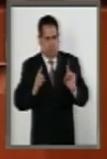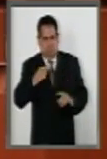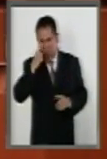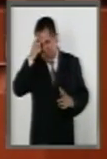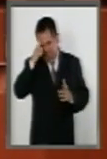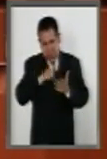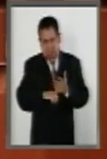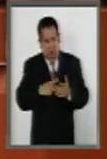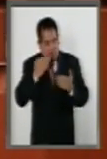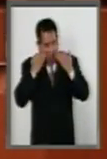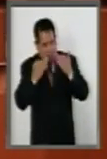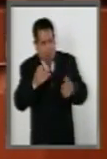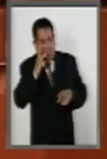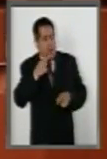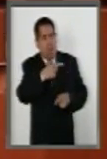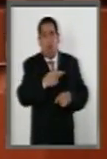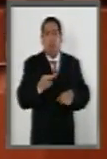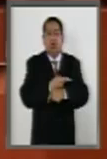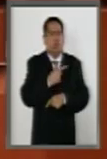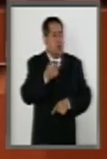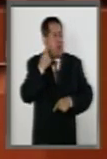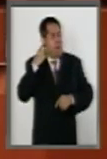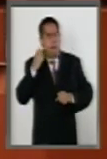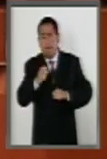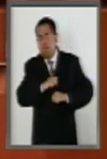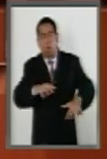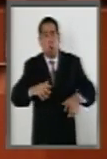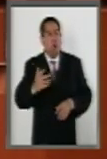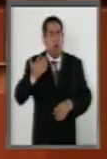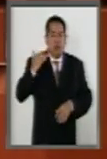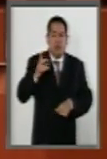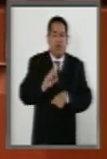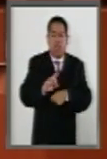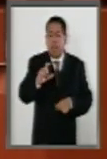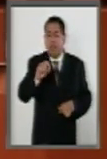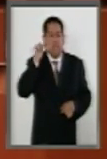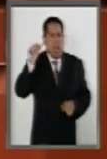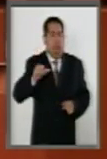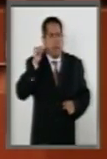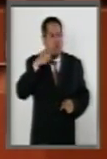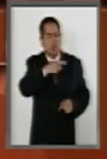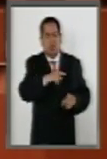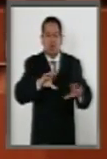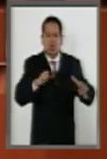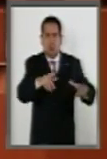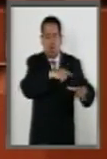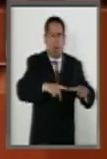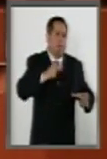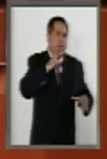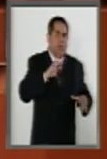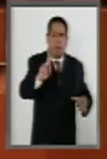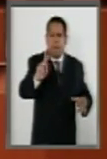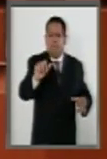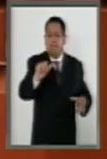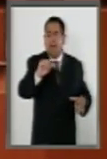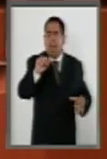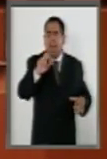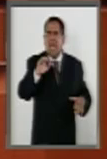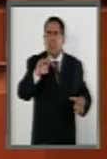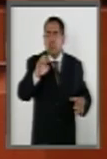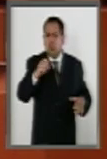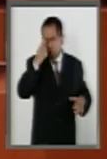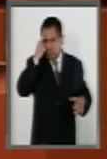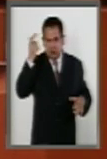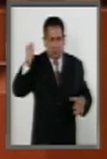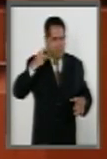se demuestra con la explosión ocurrida el pasado 20 de abril dentro del complejo petroquímico Pajaritos, operado